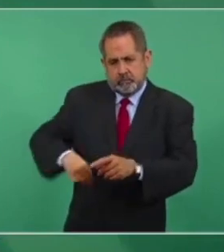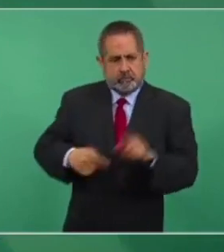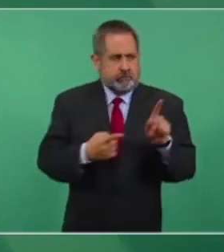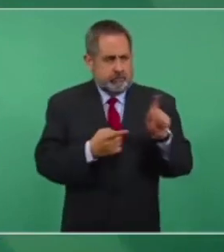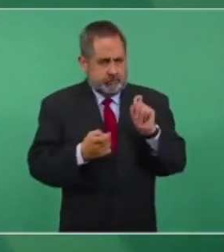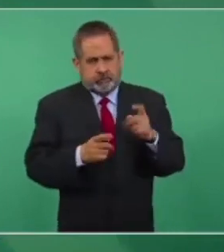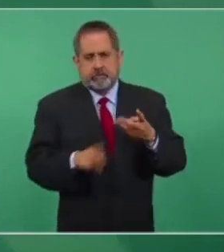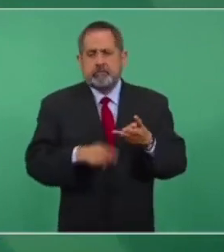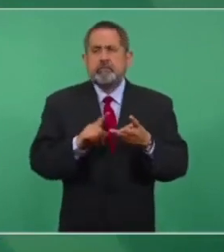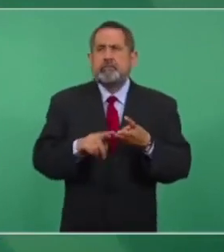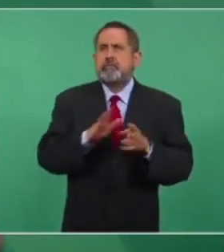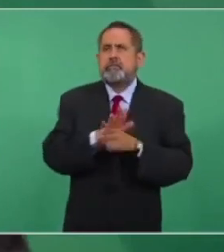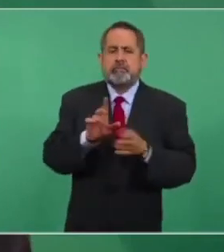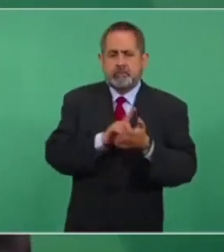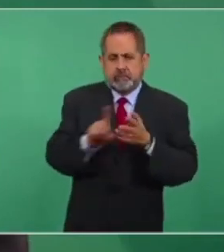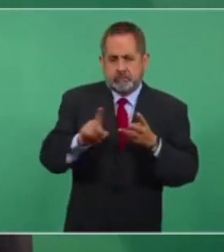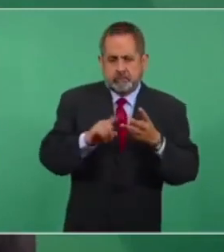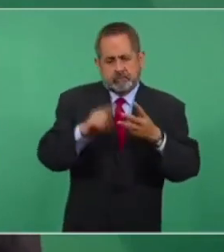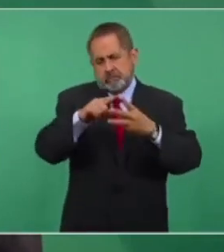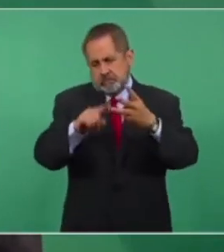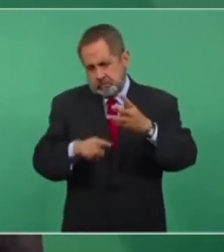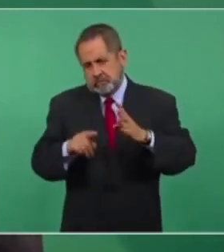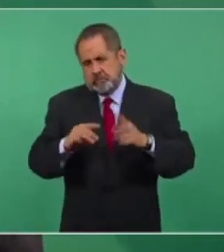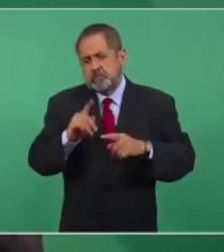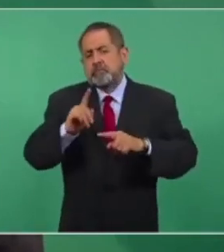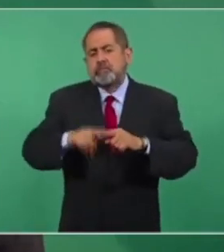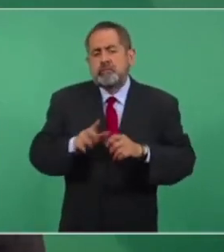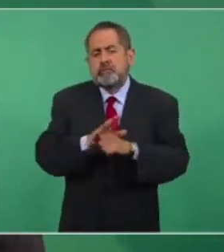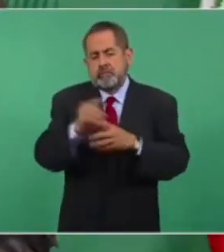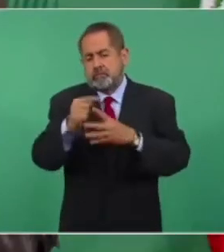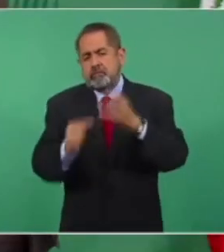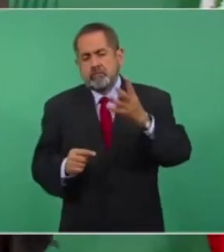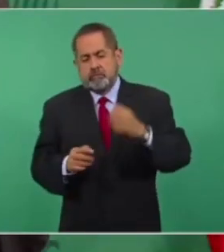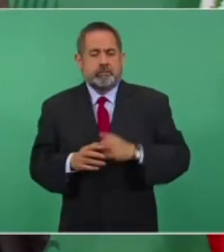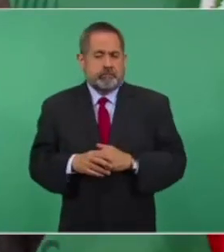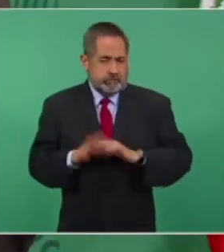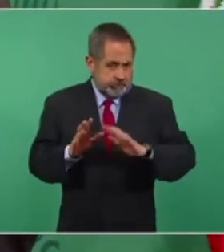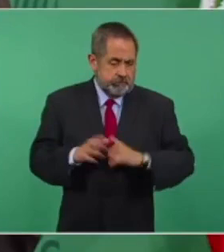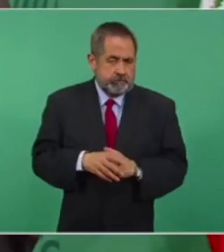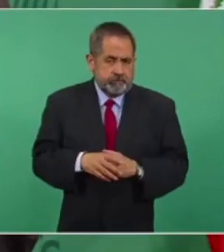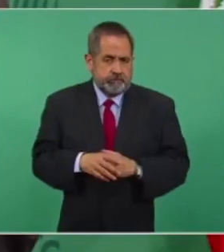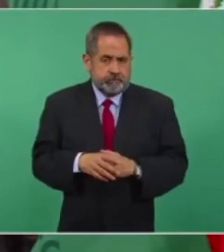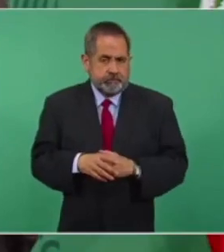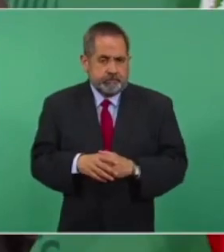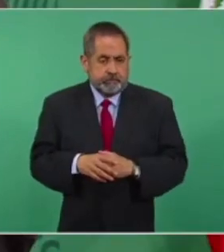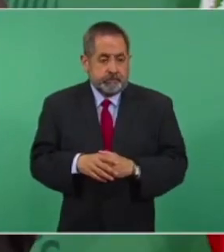derechos que les corresponden. ¿Y cuánto reciben